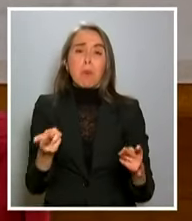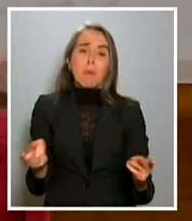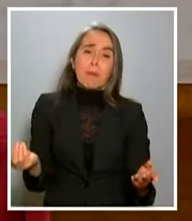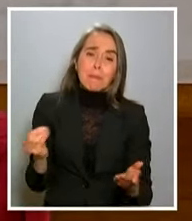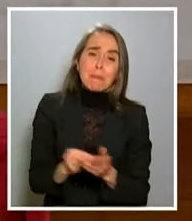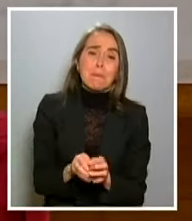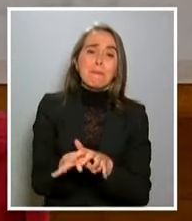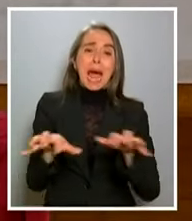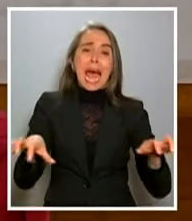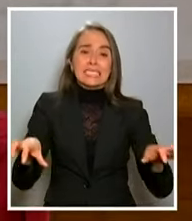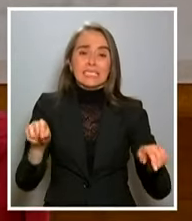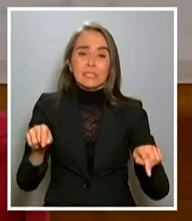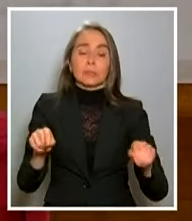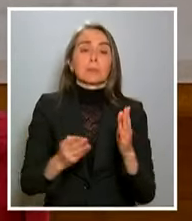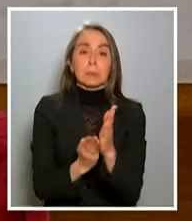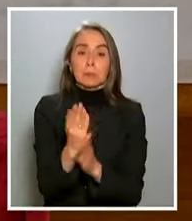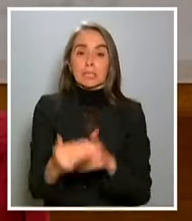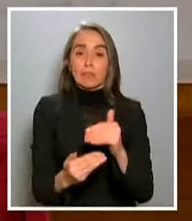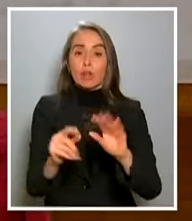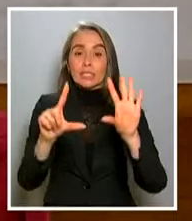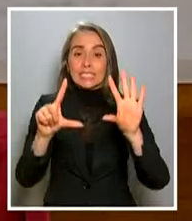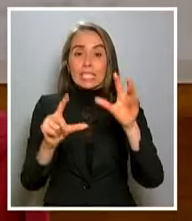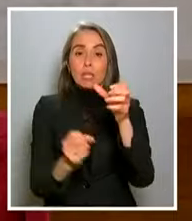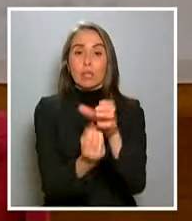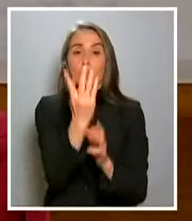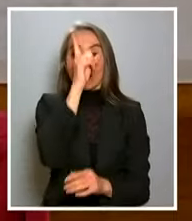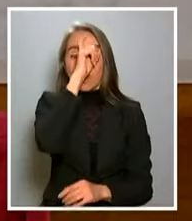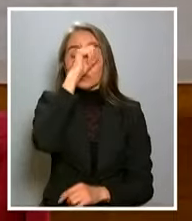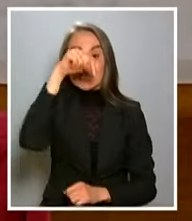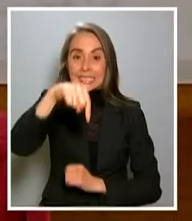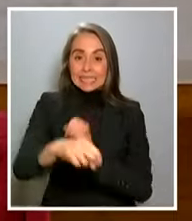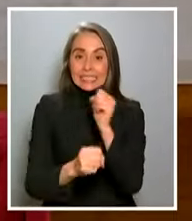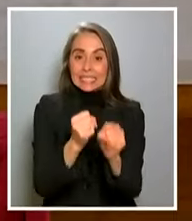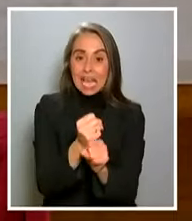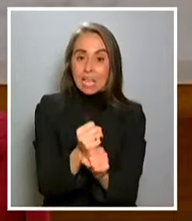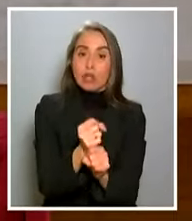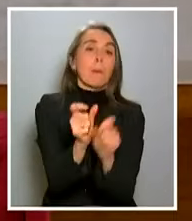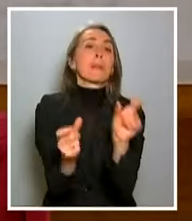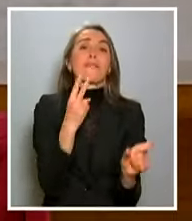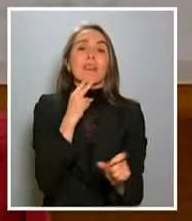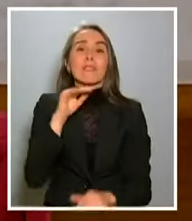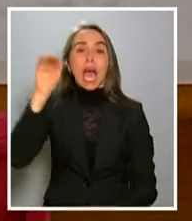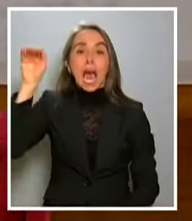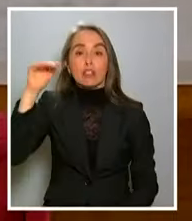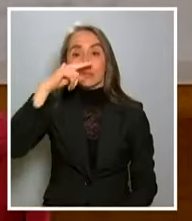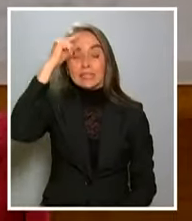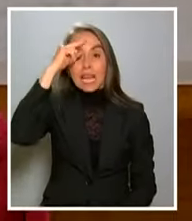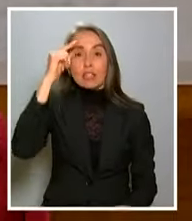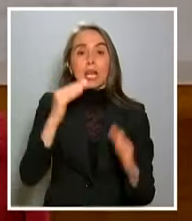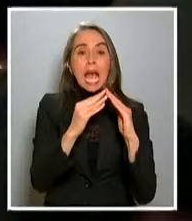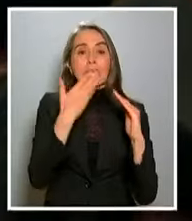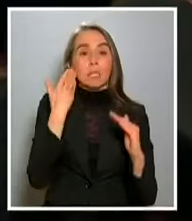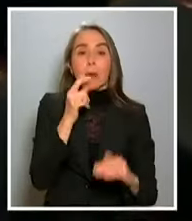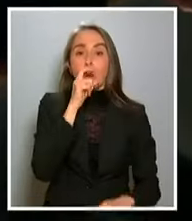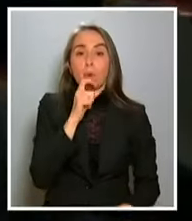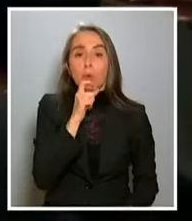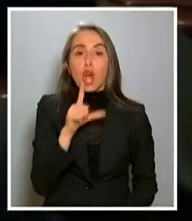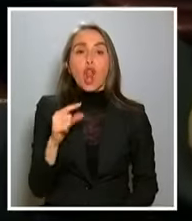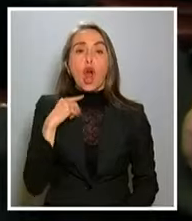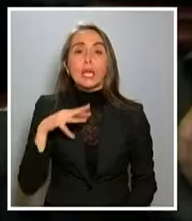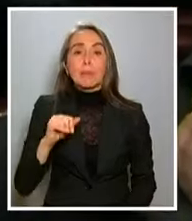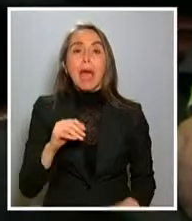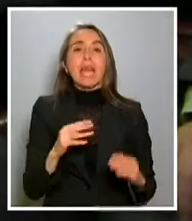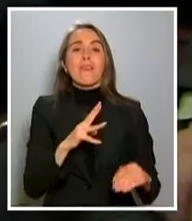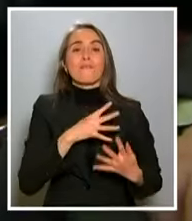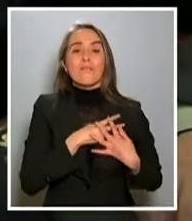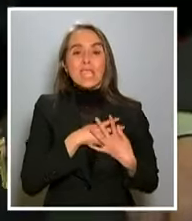año van a estar operativos 7 nuevos hospitales para los habitantes de Altos Pisos, San Antonio, Casablanca, Curicó, Lonquimay, Villarrica